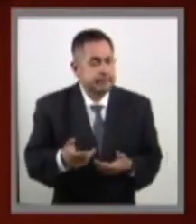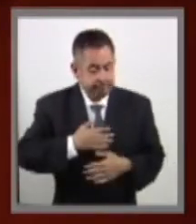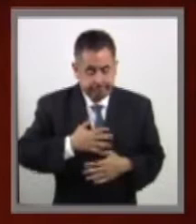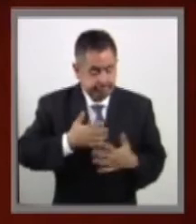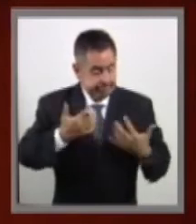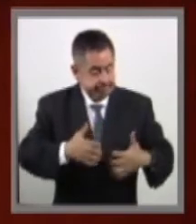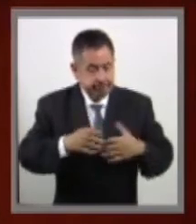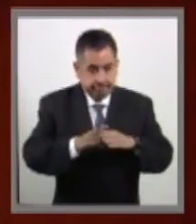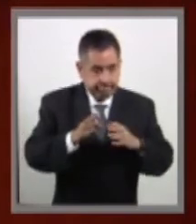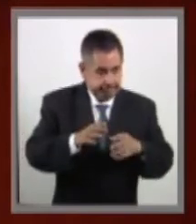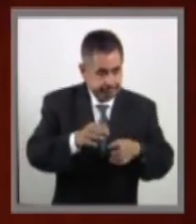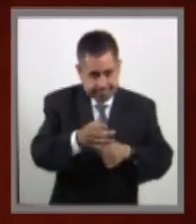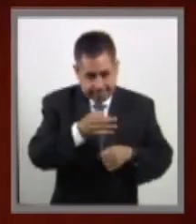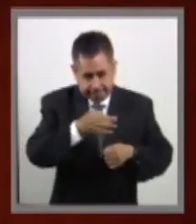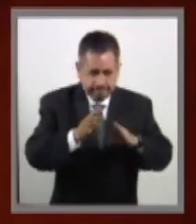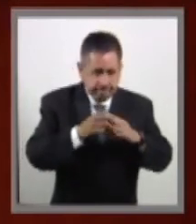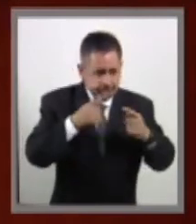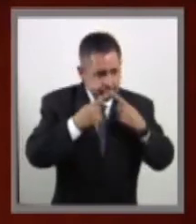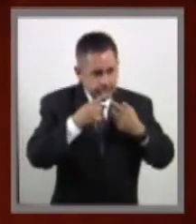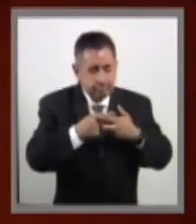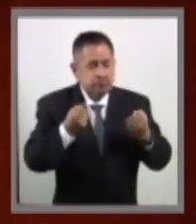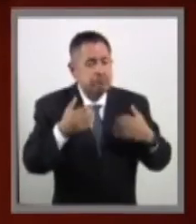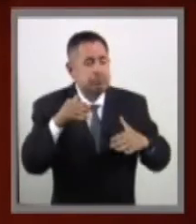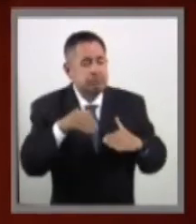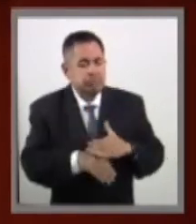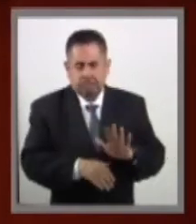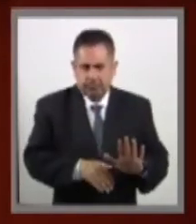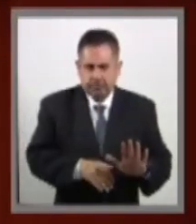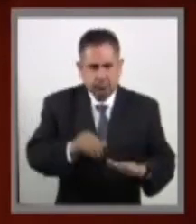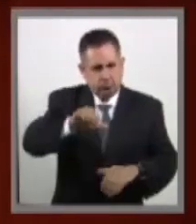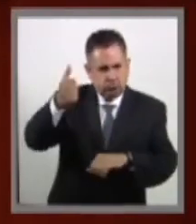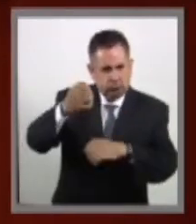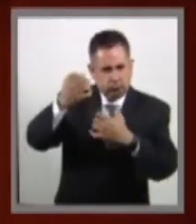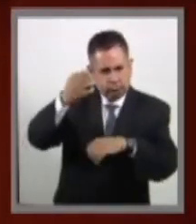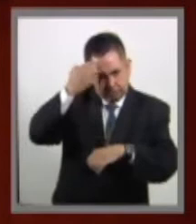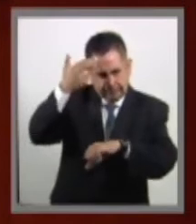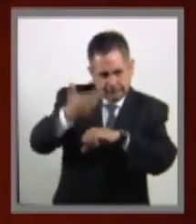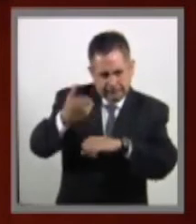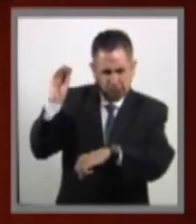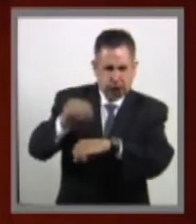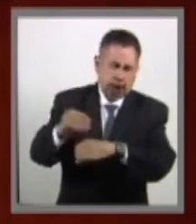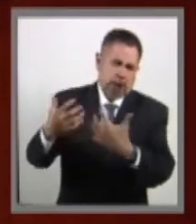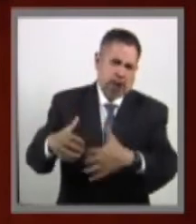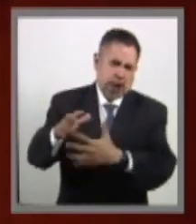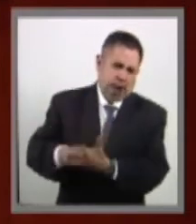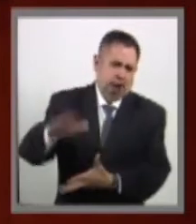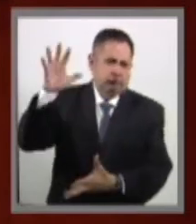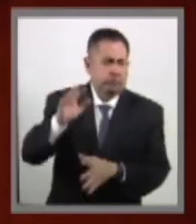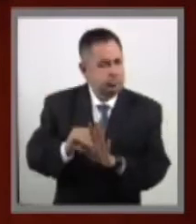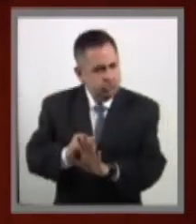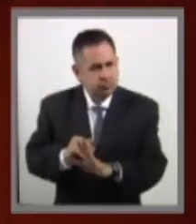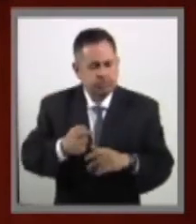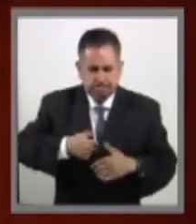industria semillera se vea en desventaja frente a las empresas extranjeras que comúnmente producen y